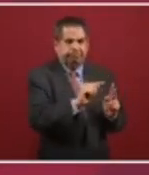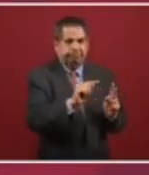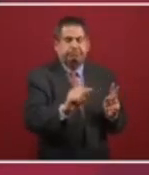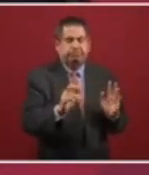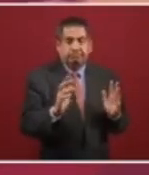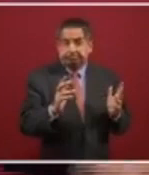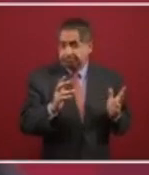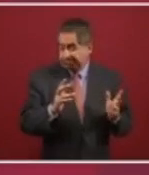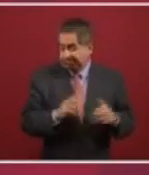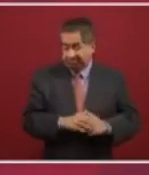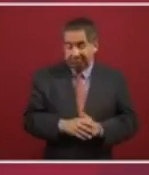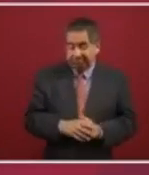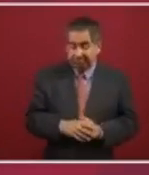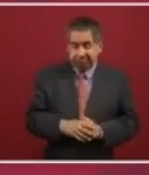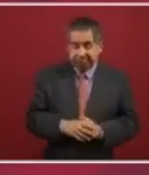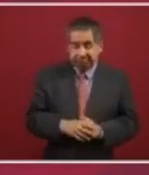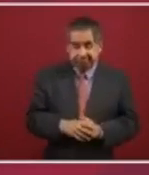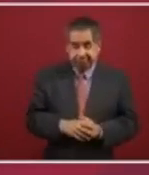de